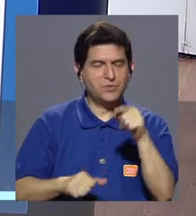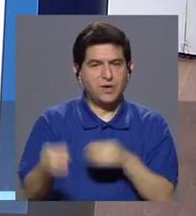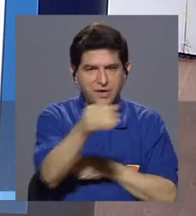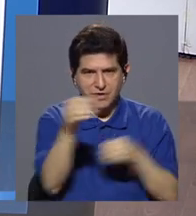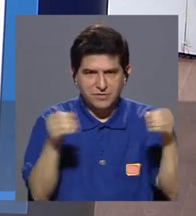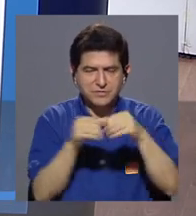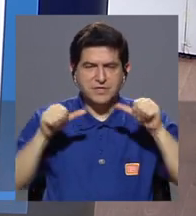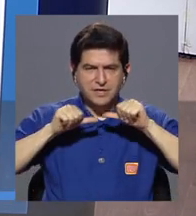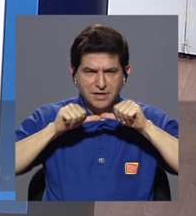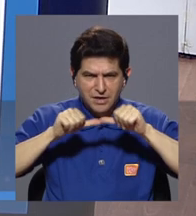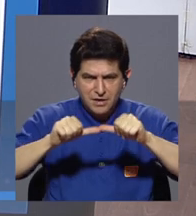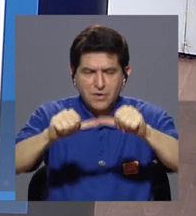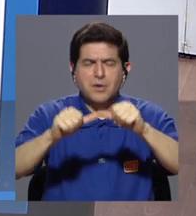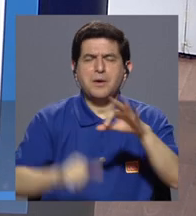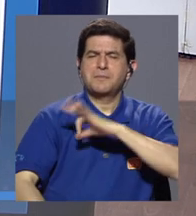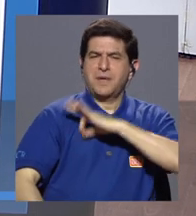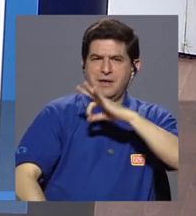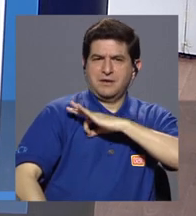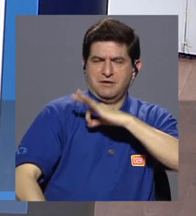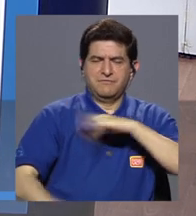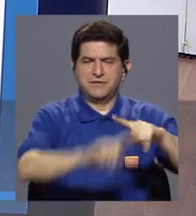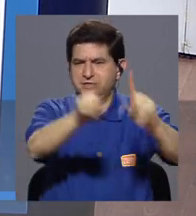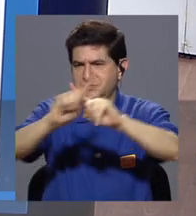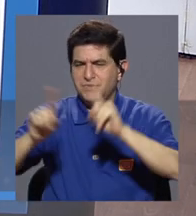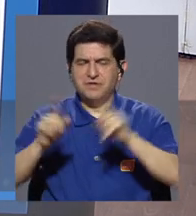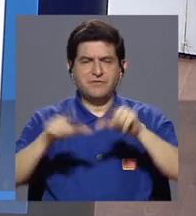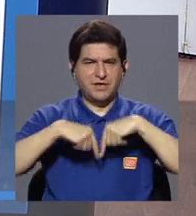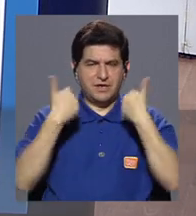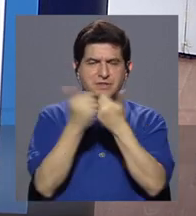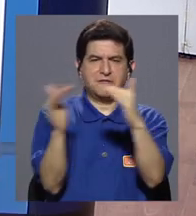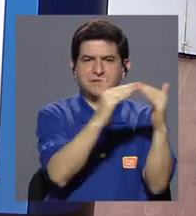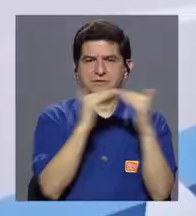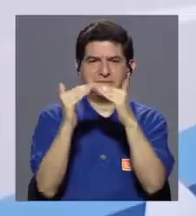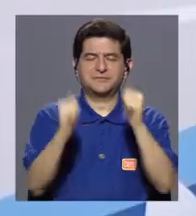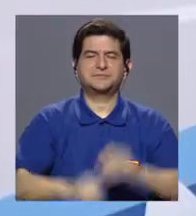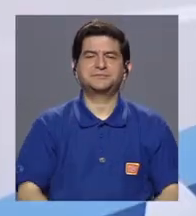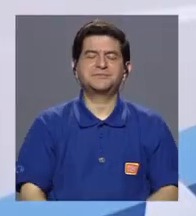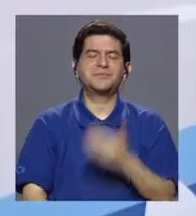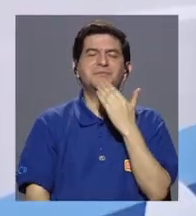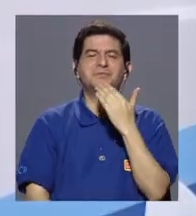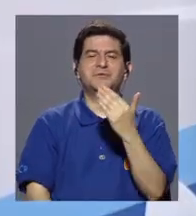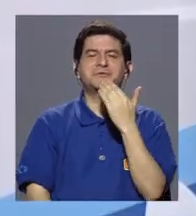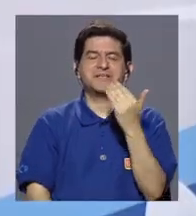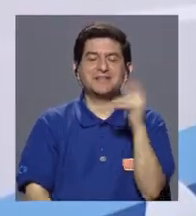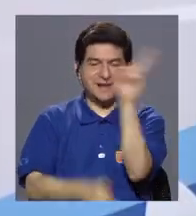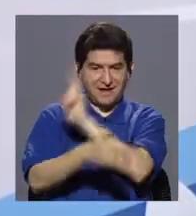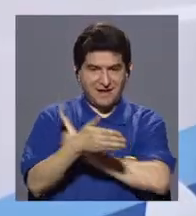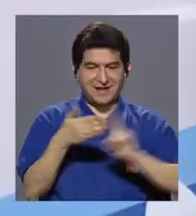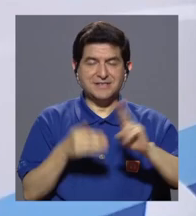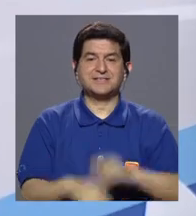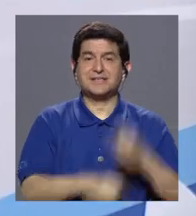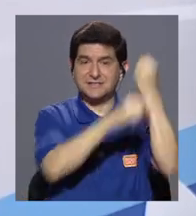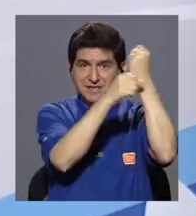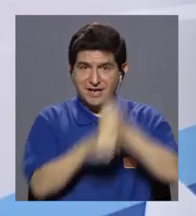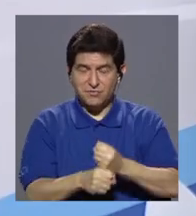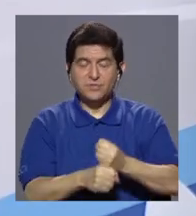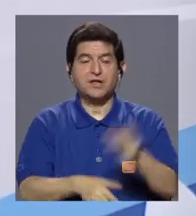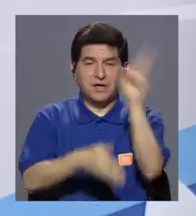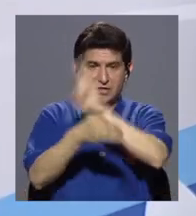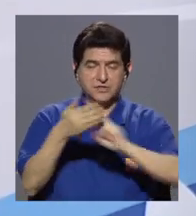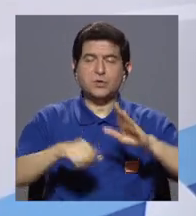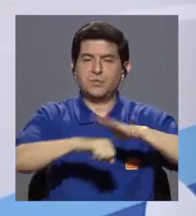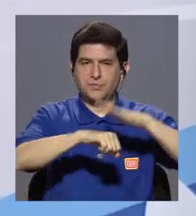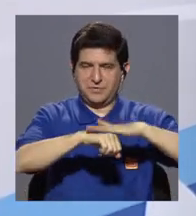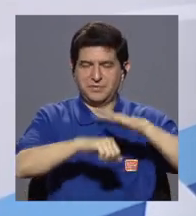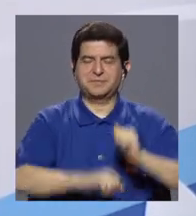más de estos muchos beneficios para diferentes sectores de nuestra población muchas gracias a la universidad y a la fundación de la universidad